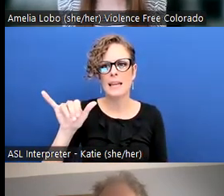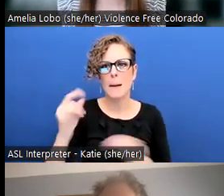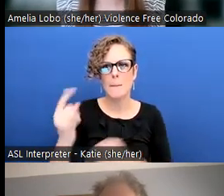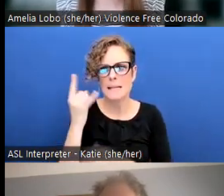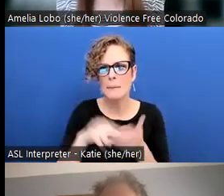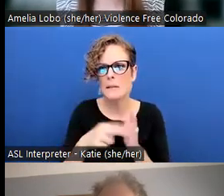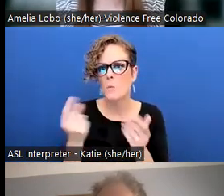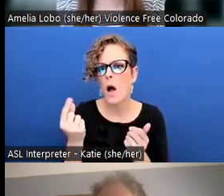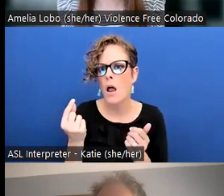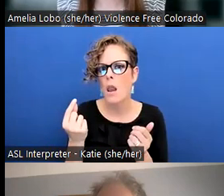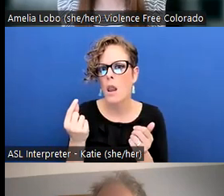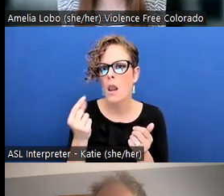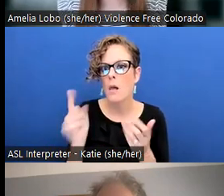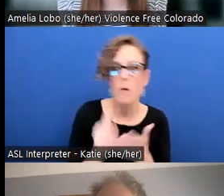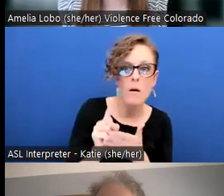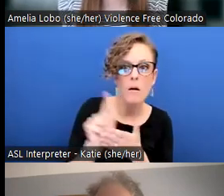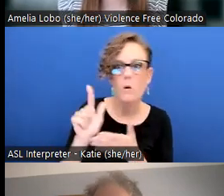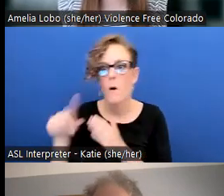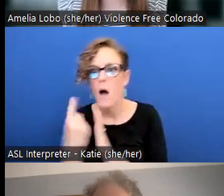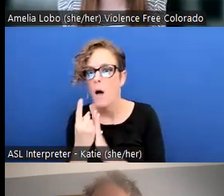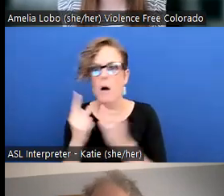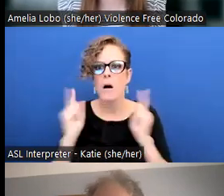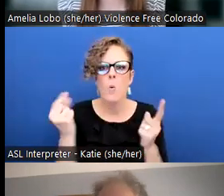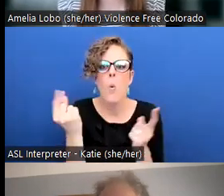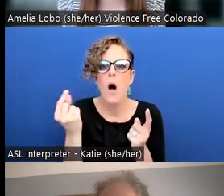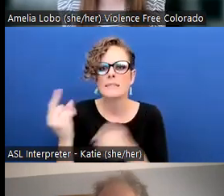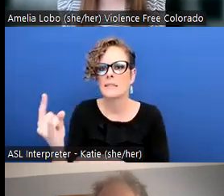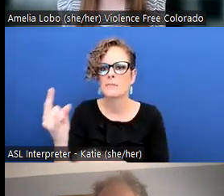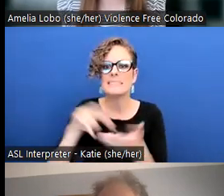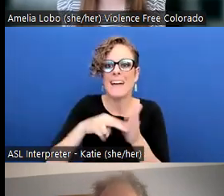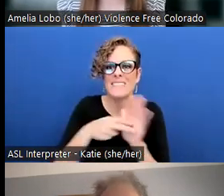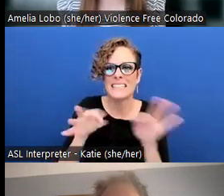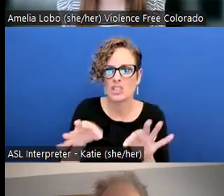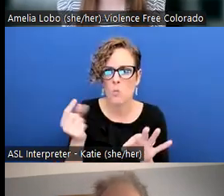los informadores obligatorios. No es muy claro.